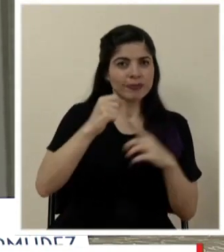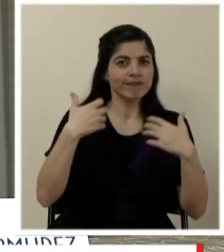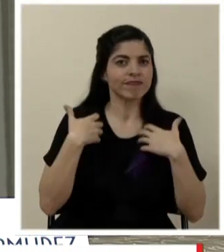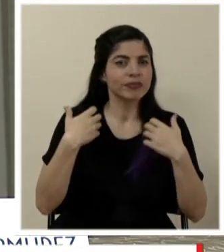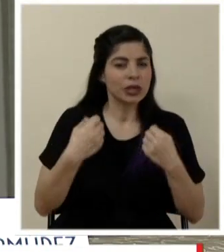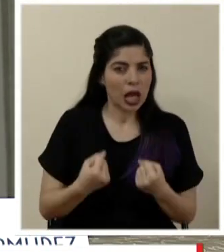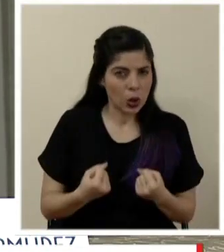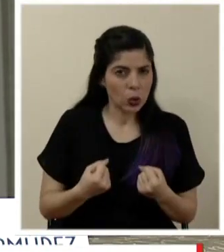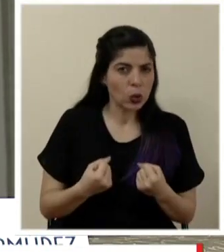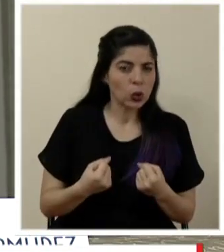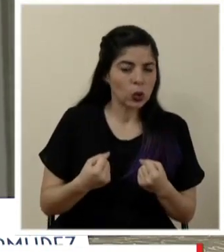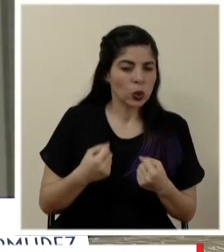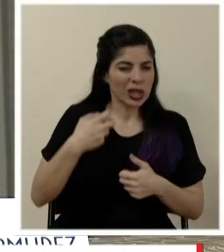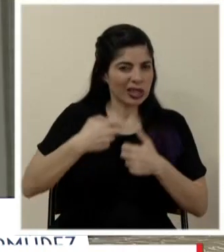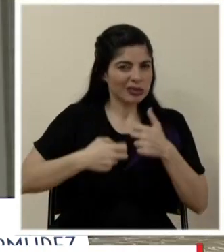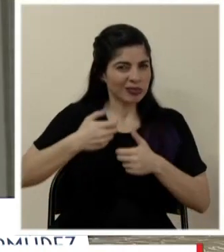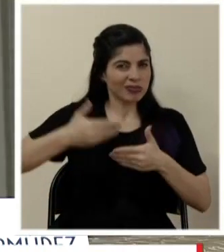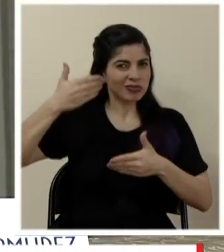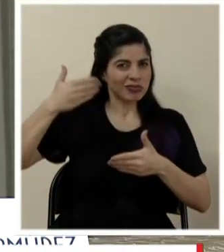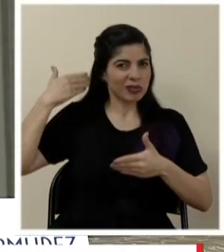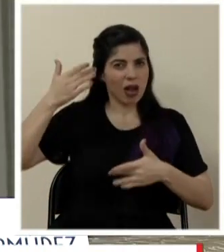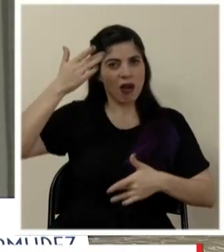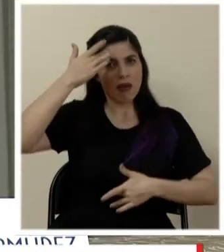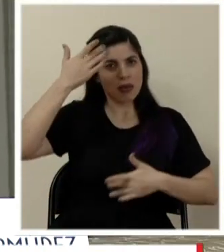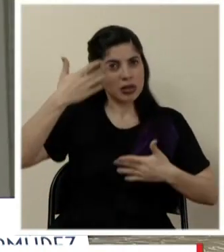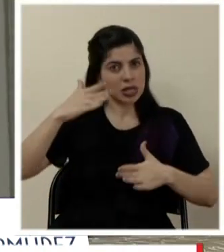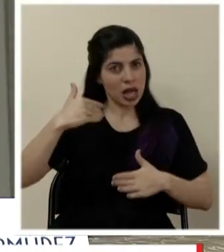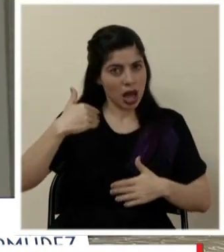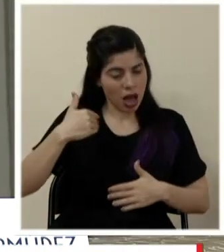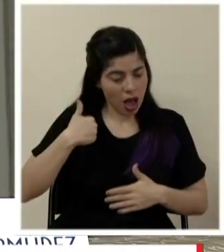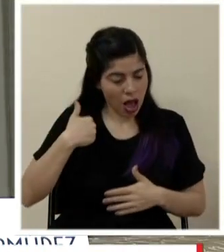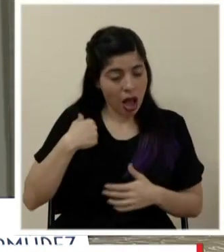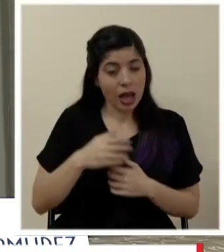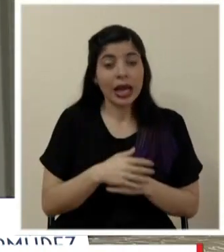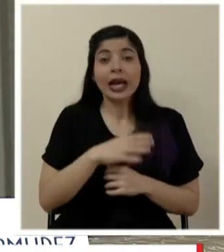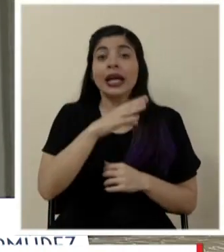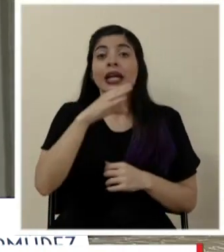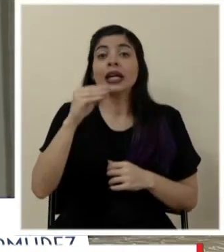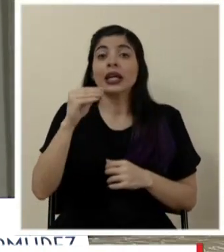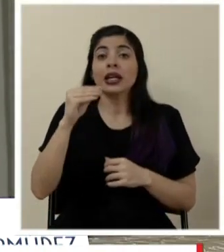salud con antecedentes de enfermedades crónicas. Y luego,